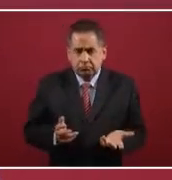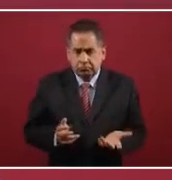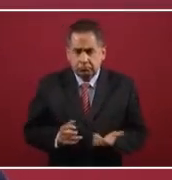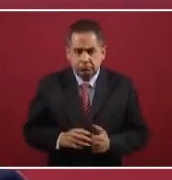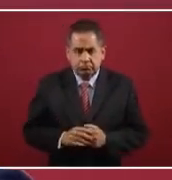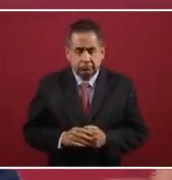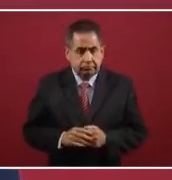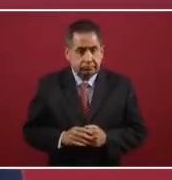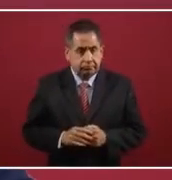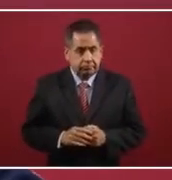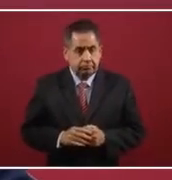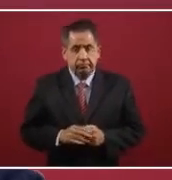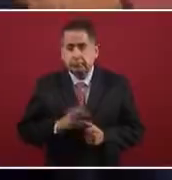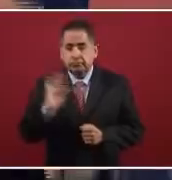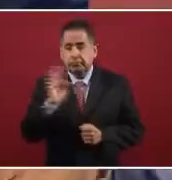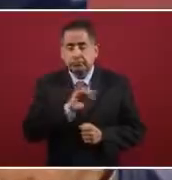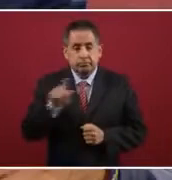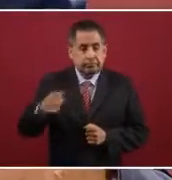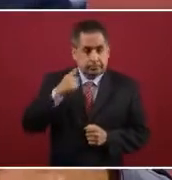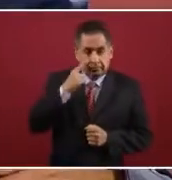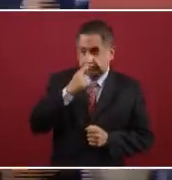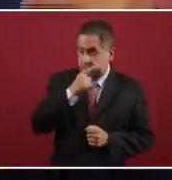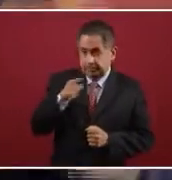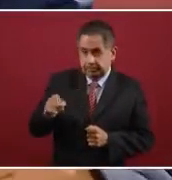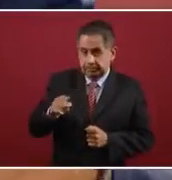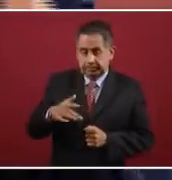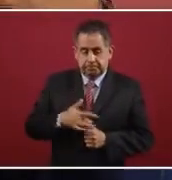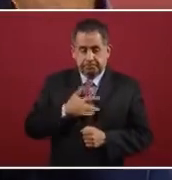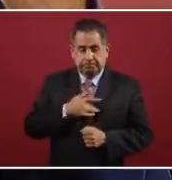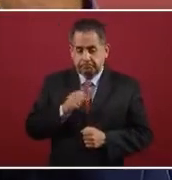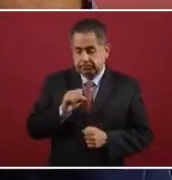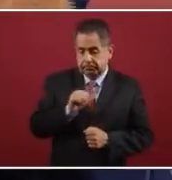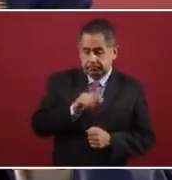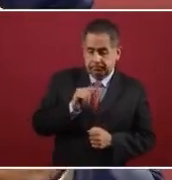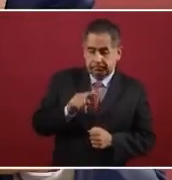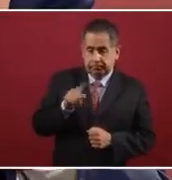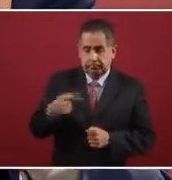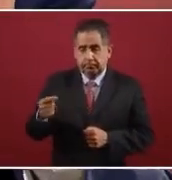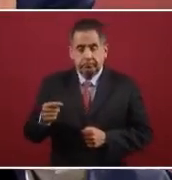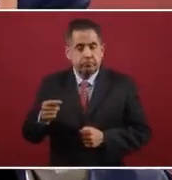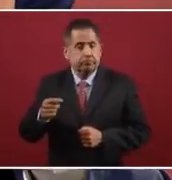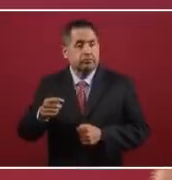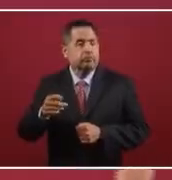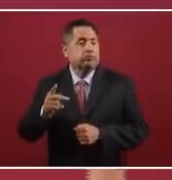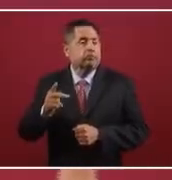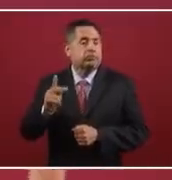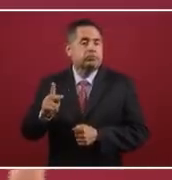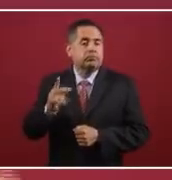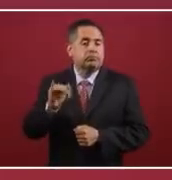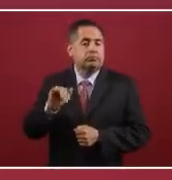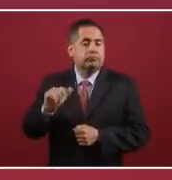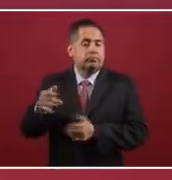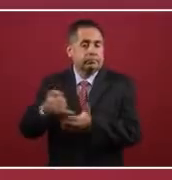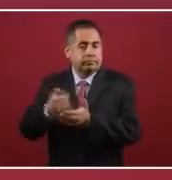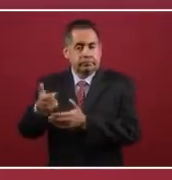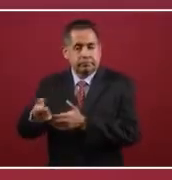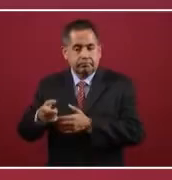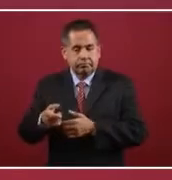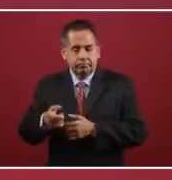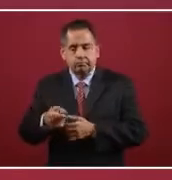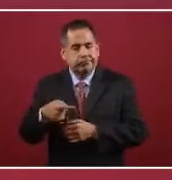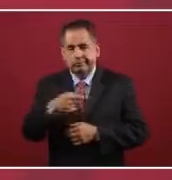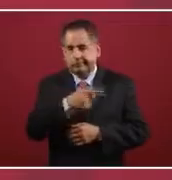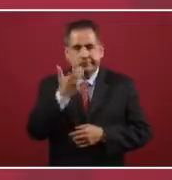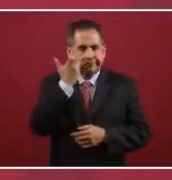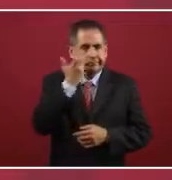y si considera el SAT y la Procuraduría Fiscal de que sí hay